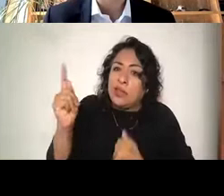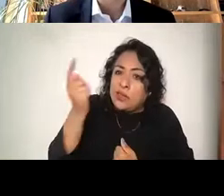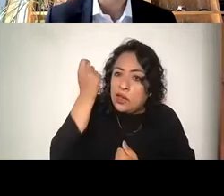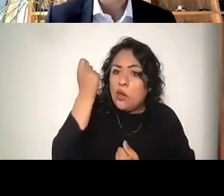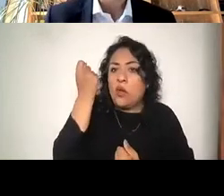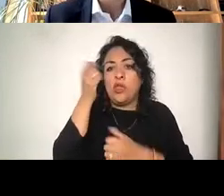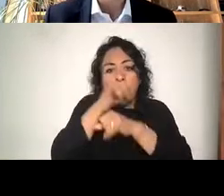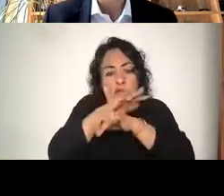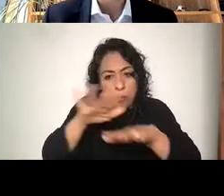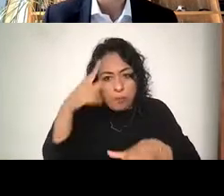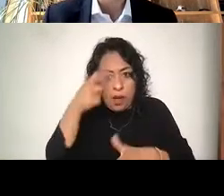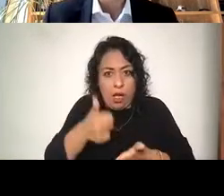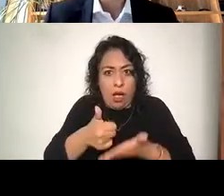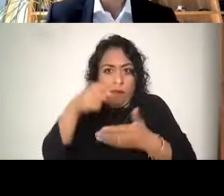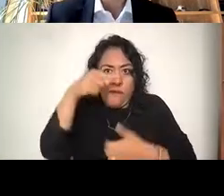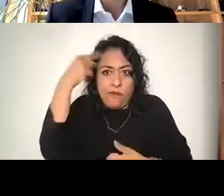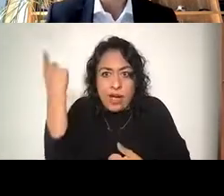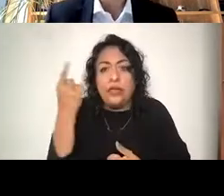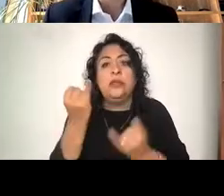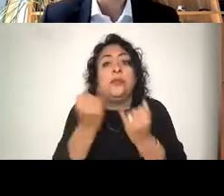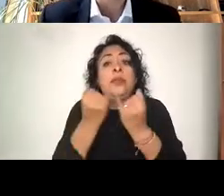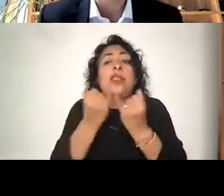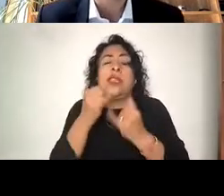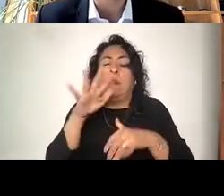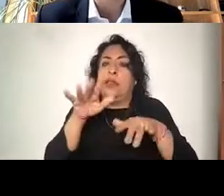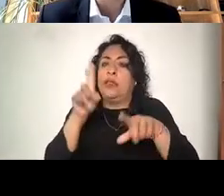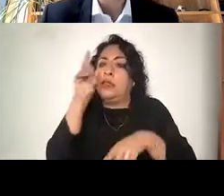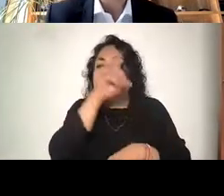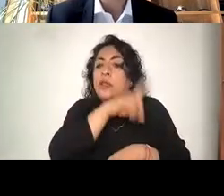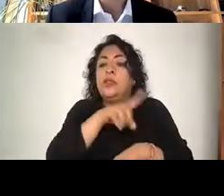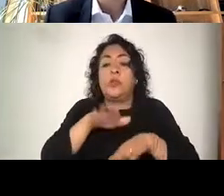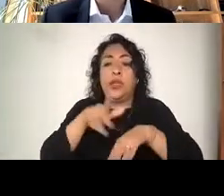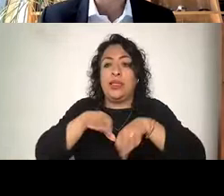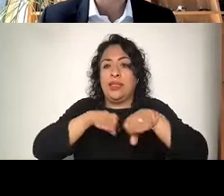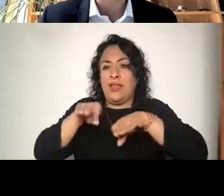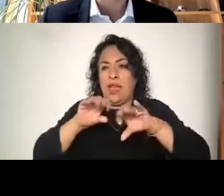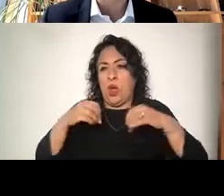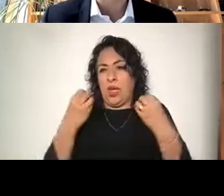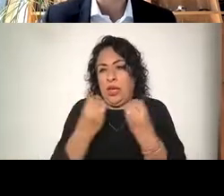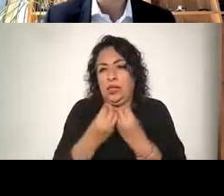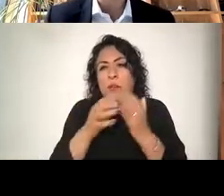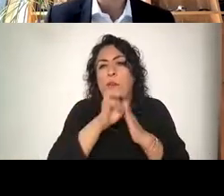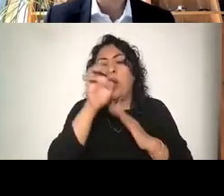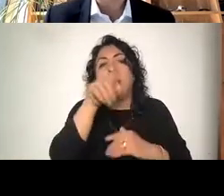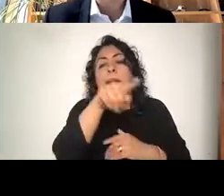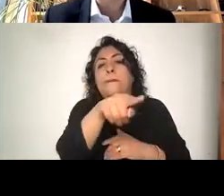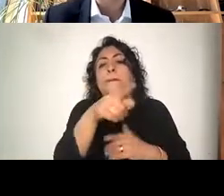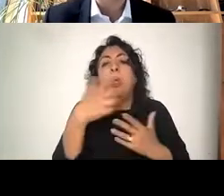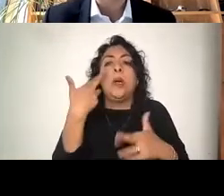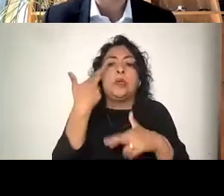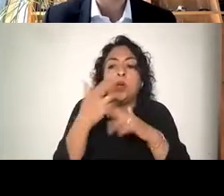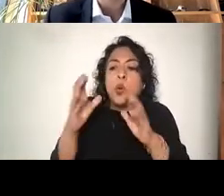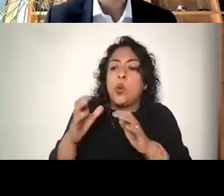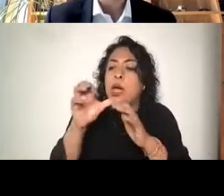hacerlo más fácil. Y también es complicado porque a veces el trabajo de las organizaciones, por ejemplo, las que hacen cuidados de personas de